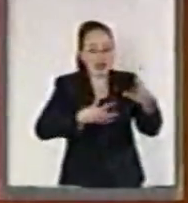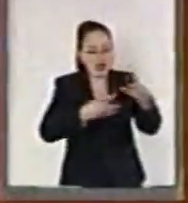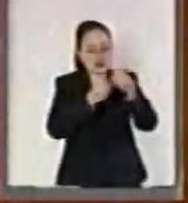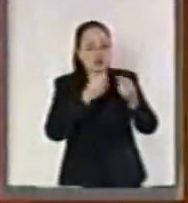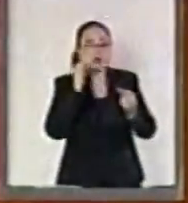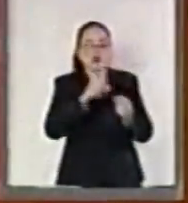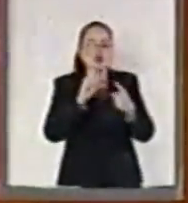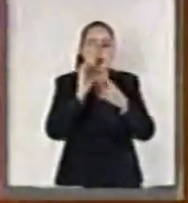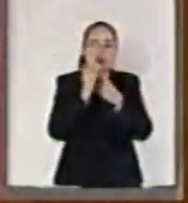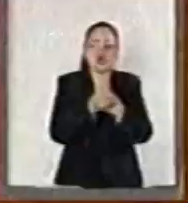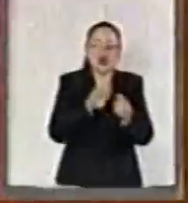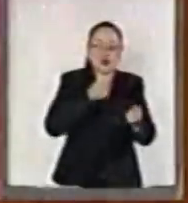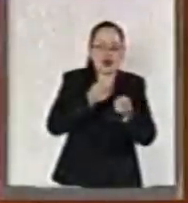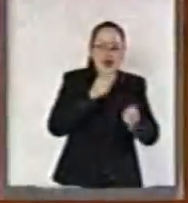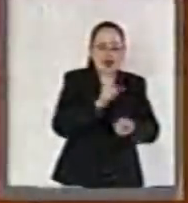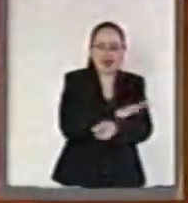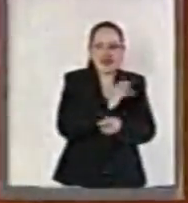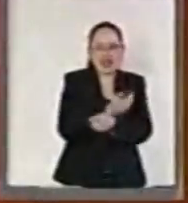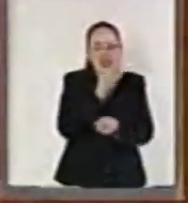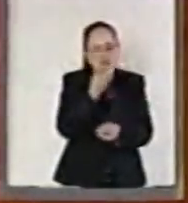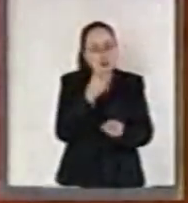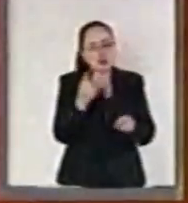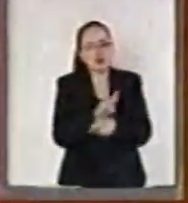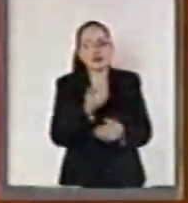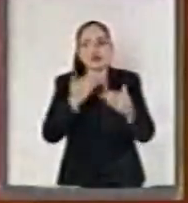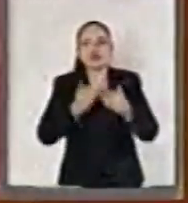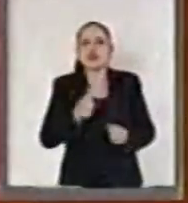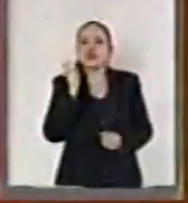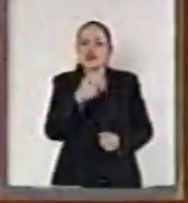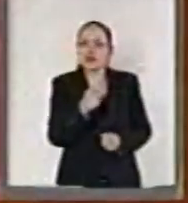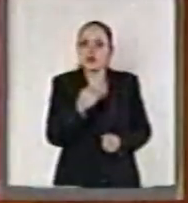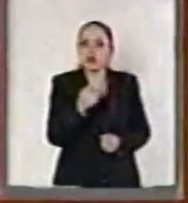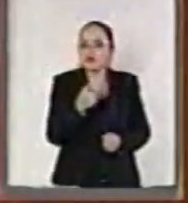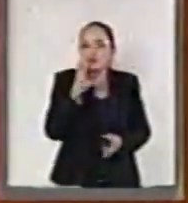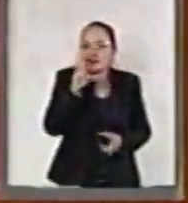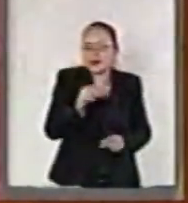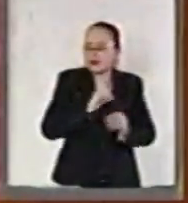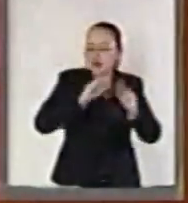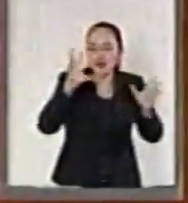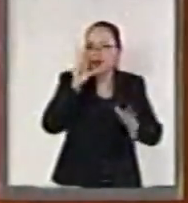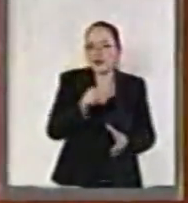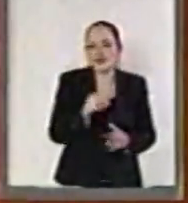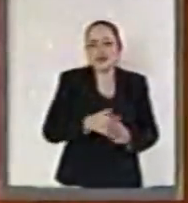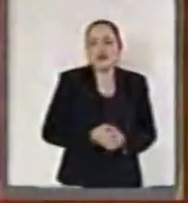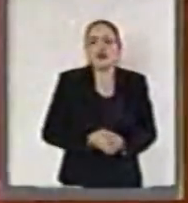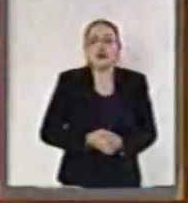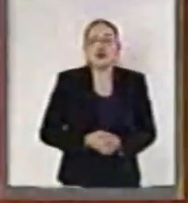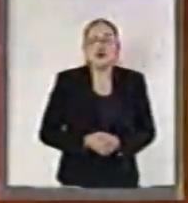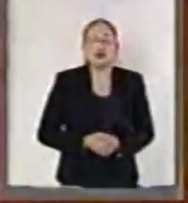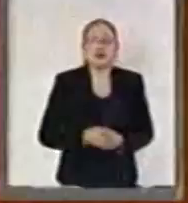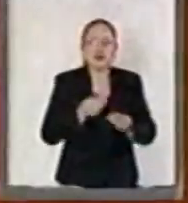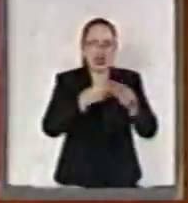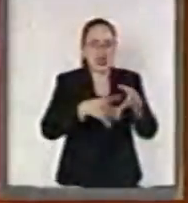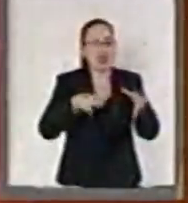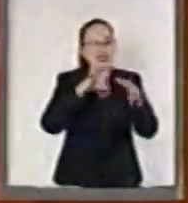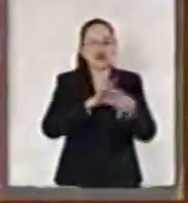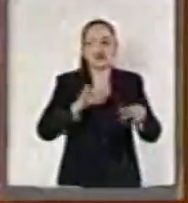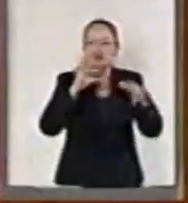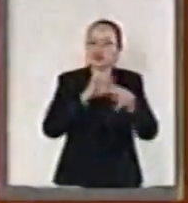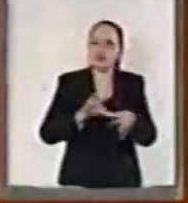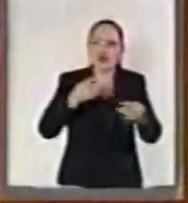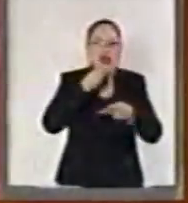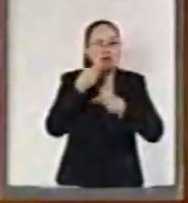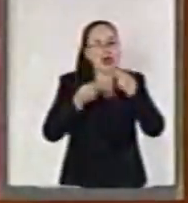Comisión Reguladora de Energía ocurra, evidentemente que no, y luego dice en muchas palabrerías que